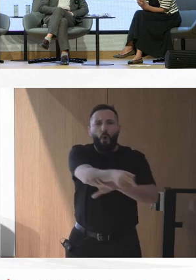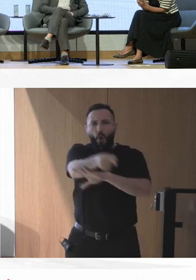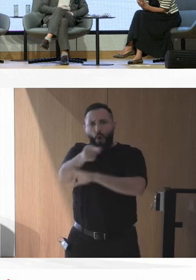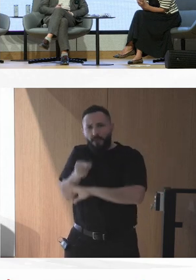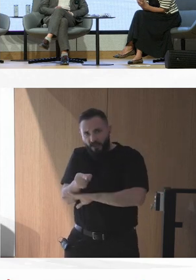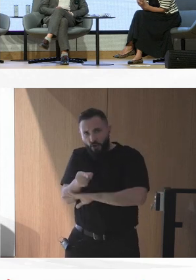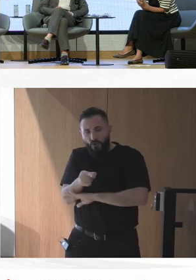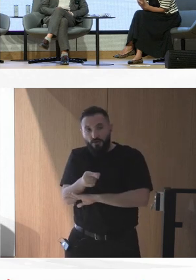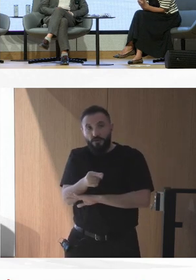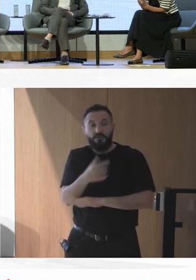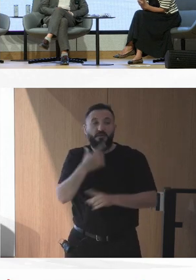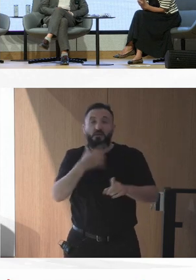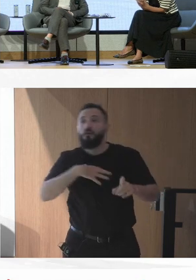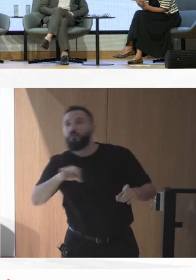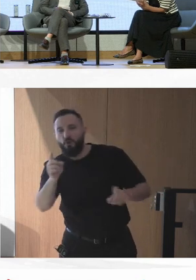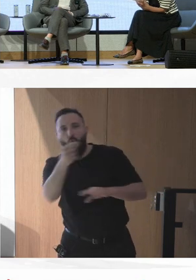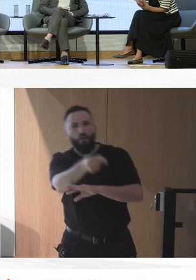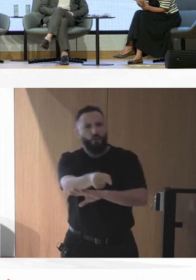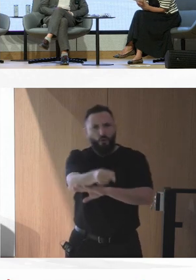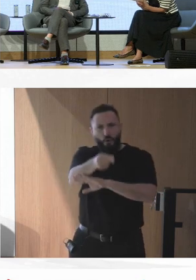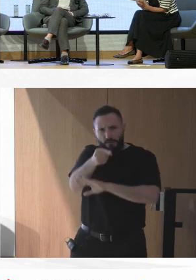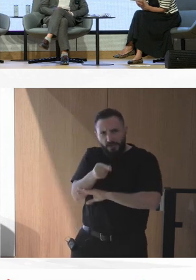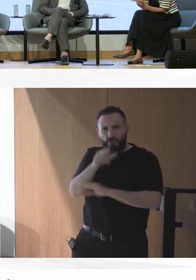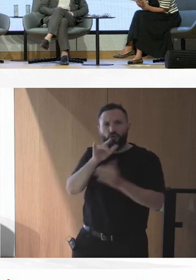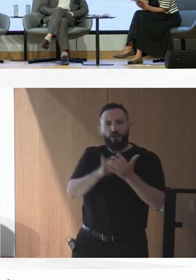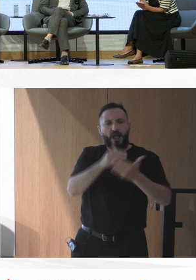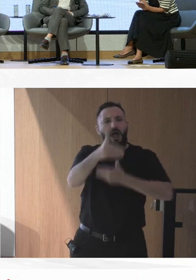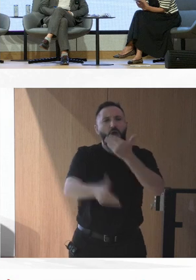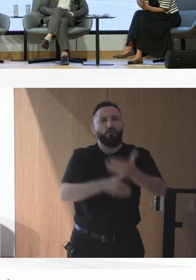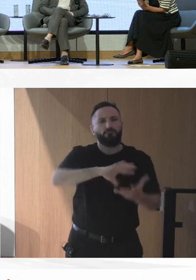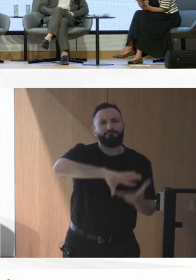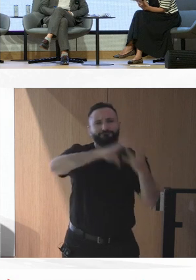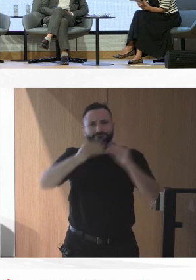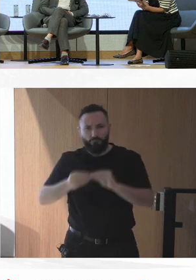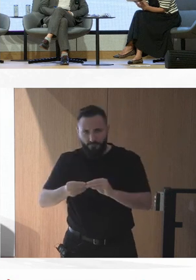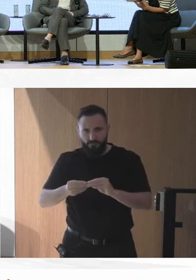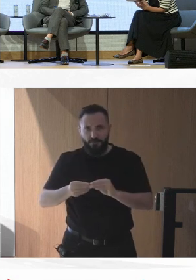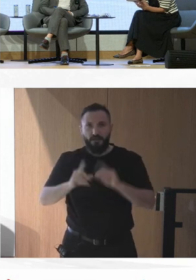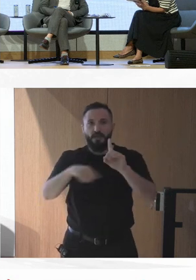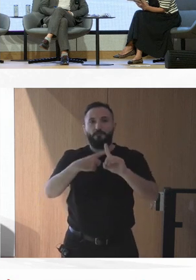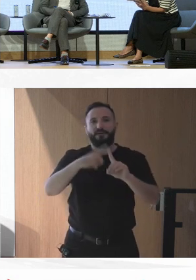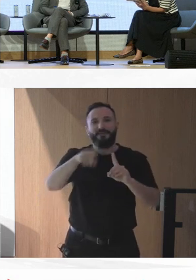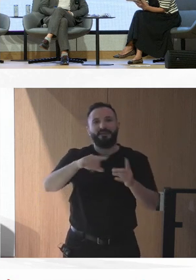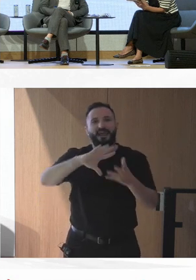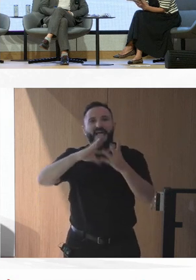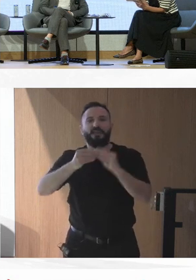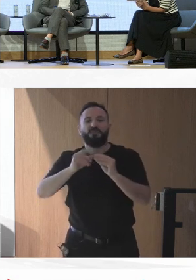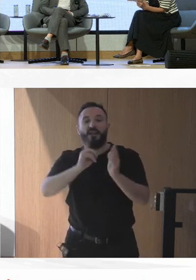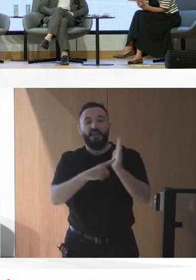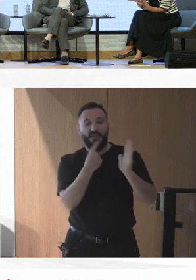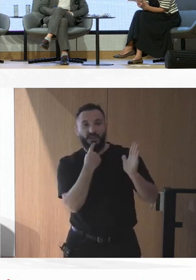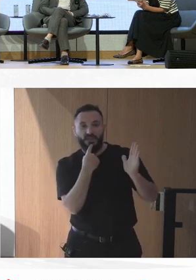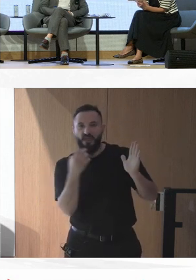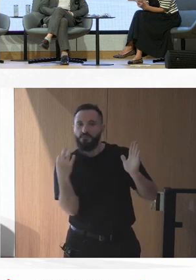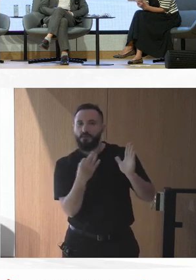podrá, sino de una obligación de hacer ajustes de procedimiento, ¿no?, y adaptaciones que se dice, ¿no?, se dice en la ley que tendrán que ver